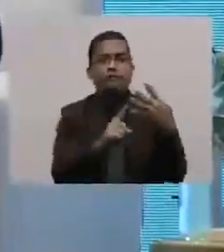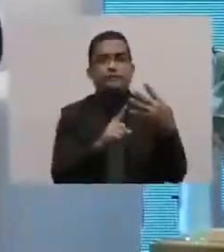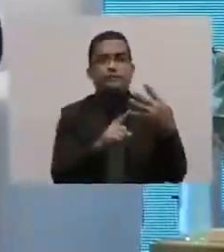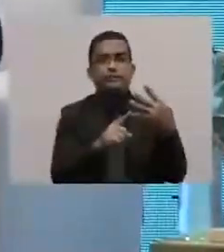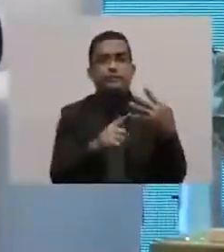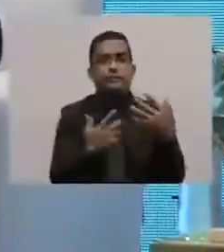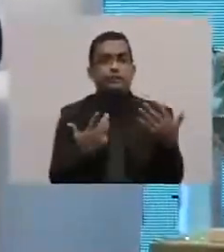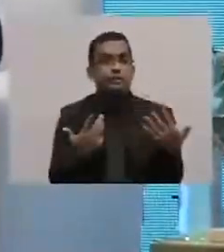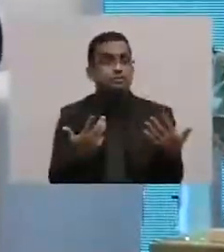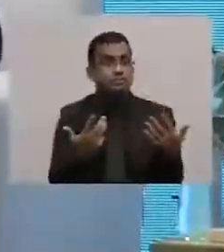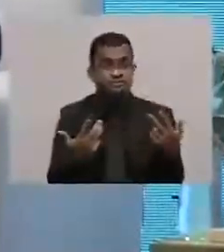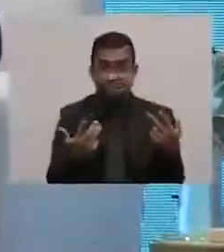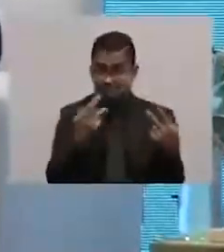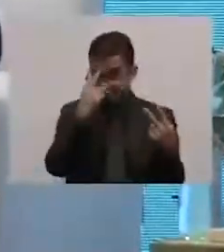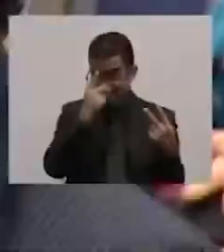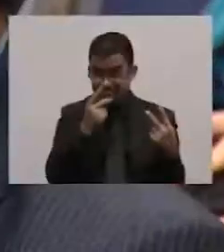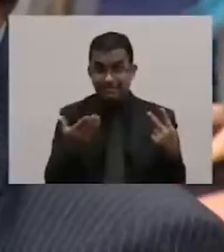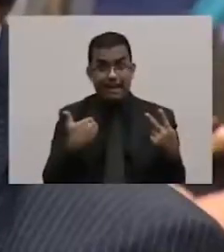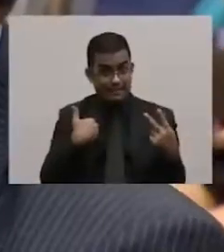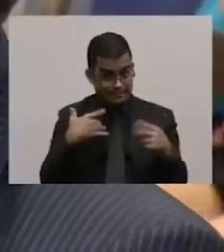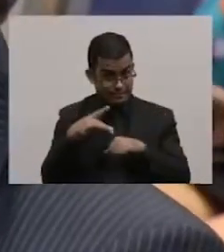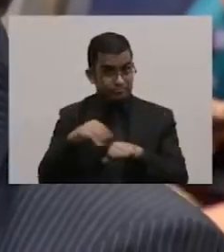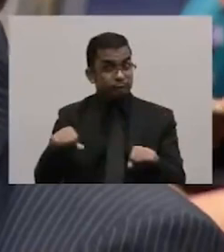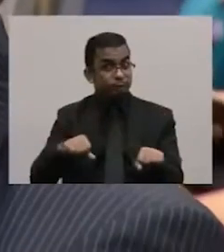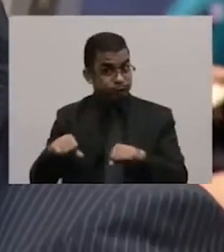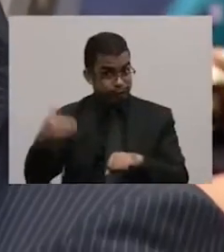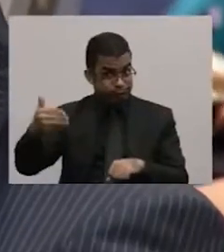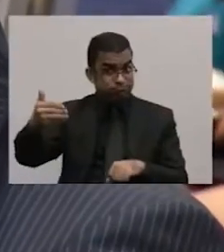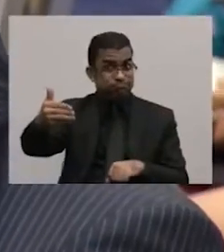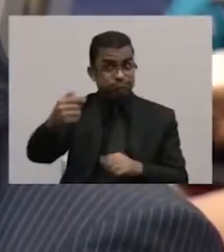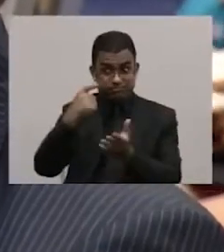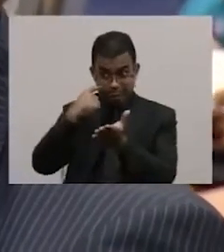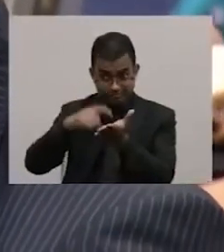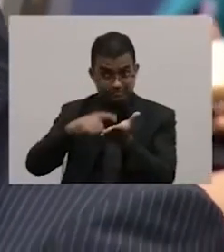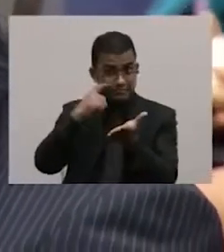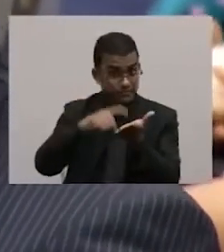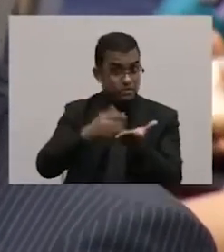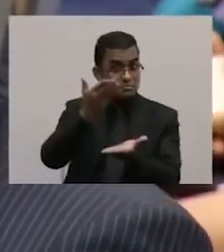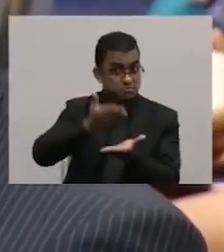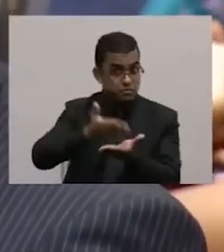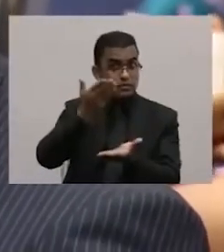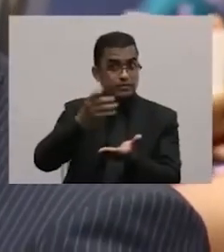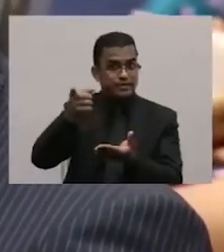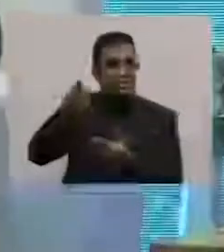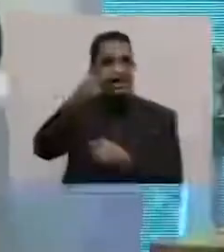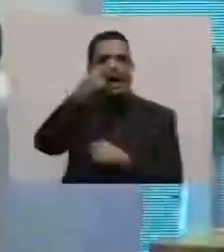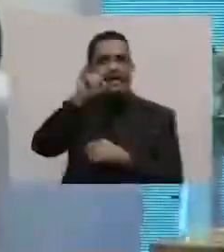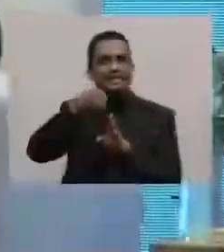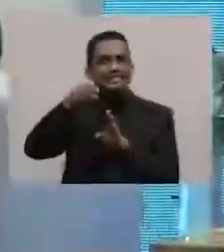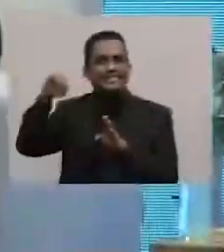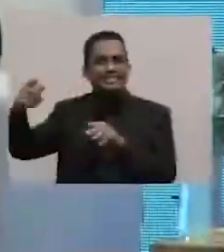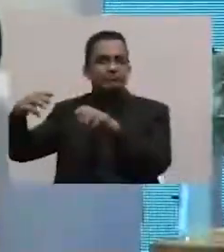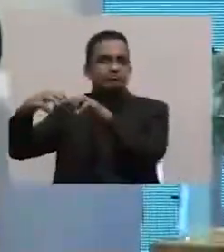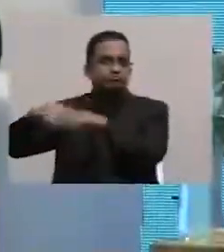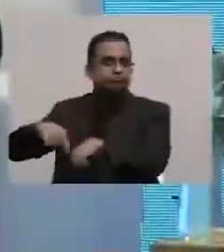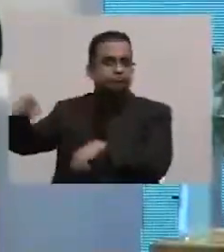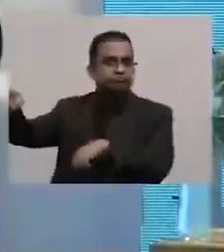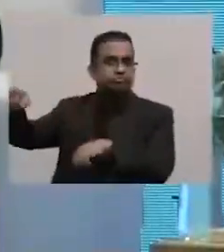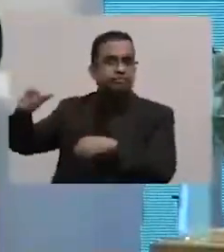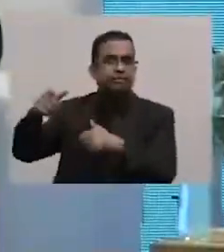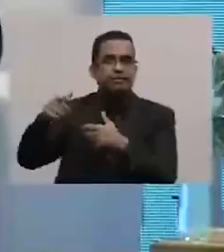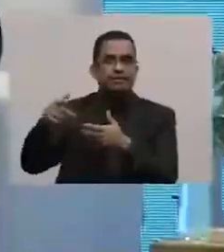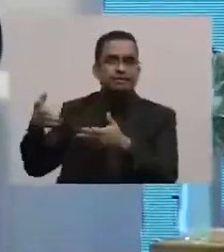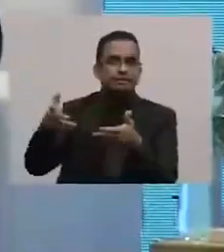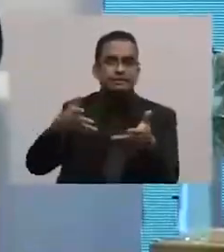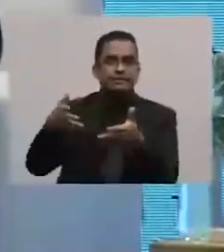sobre fallas sísmicas comprobadas ya en la historia, con un vecino. Los humanos hacemos frontera,